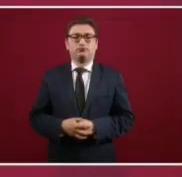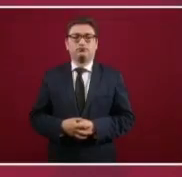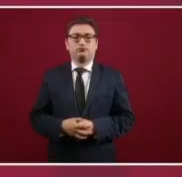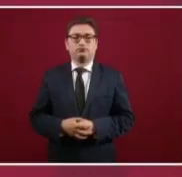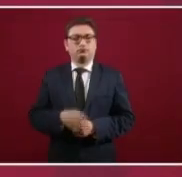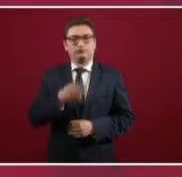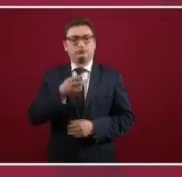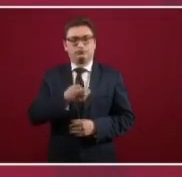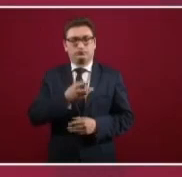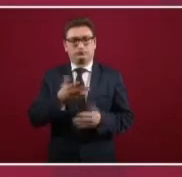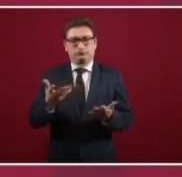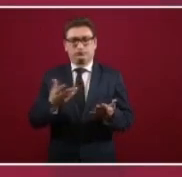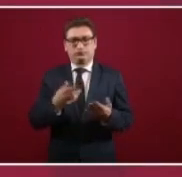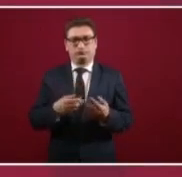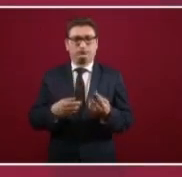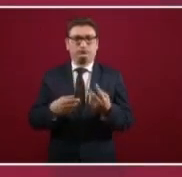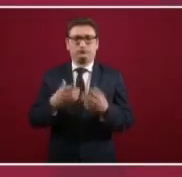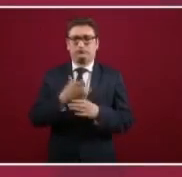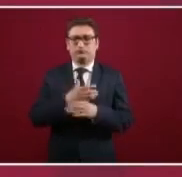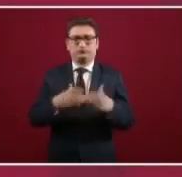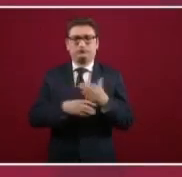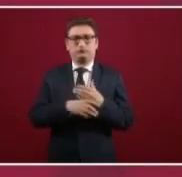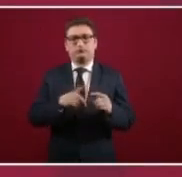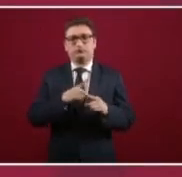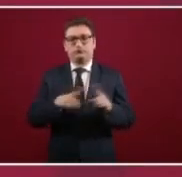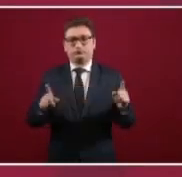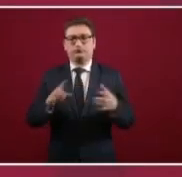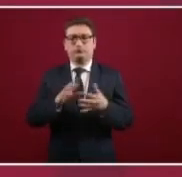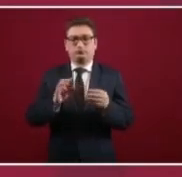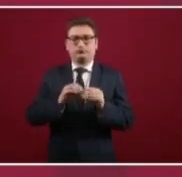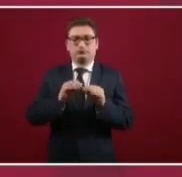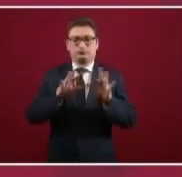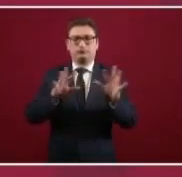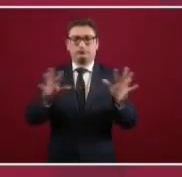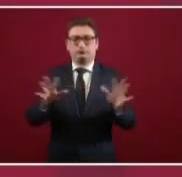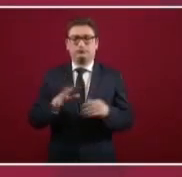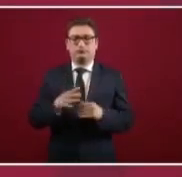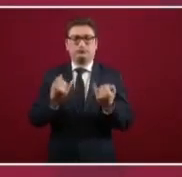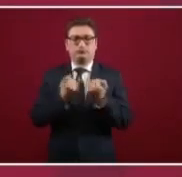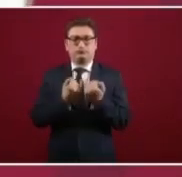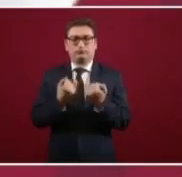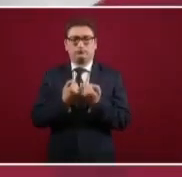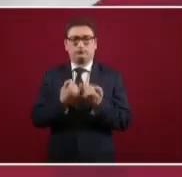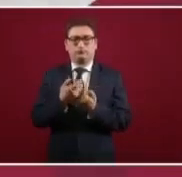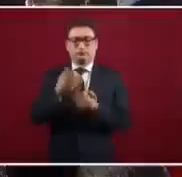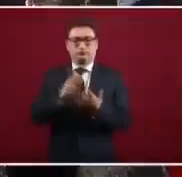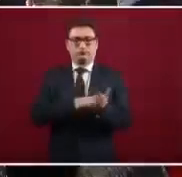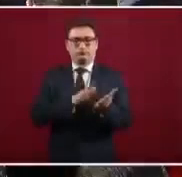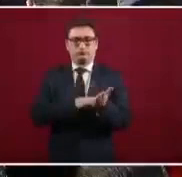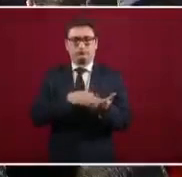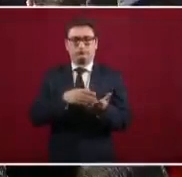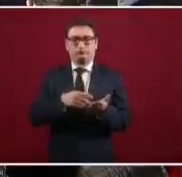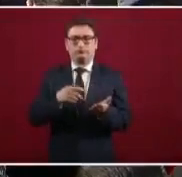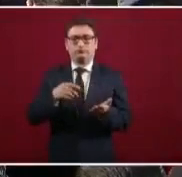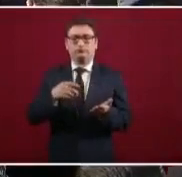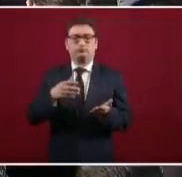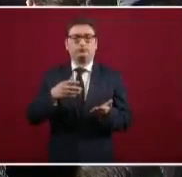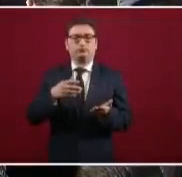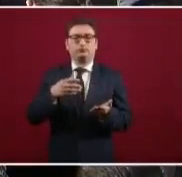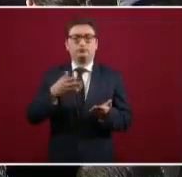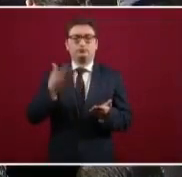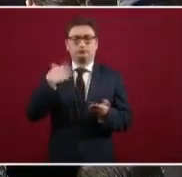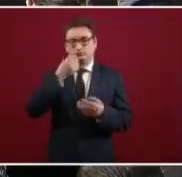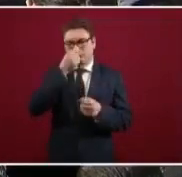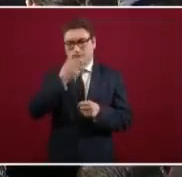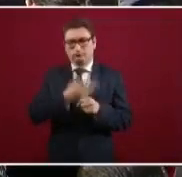de modo que son dos cosas distintas también se aclara en el documento que dio el la